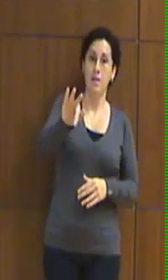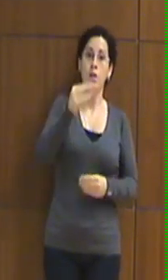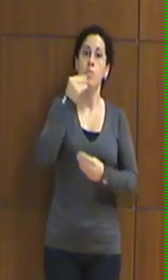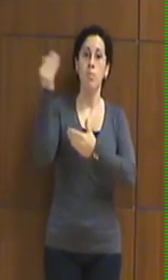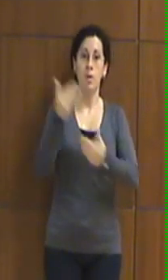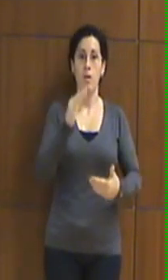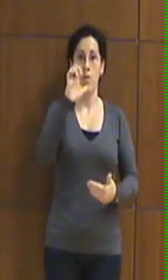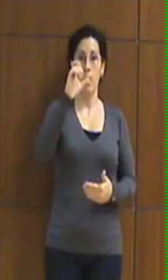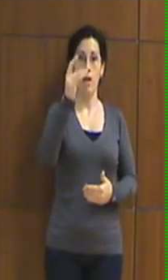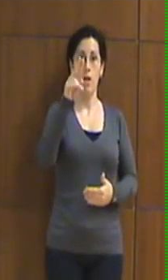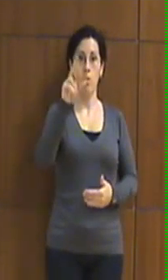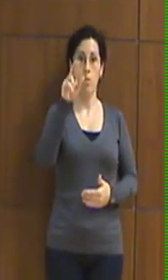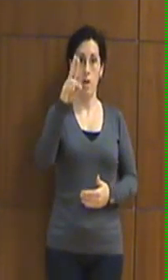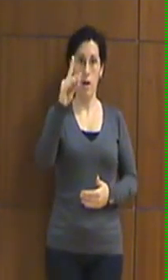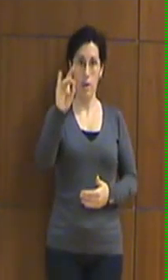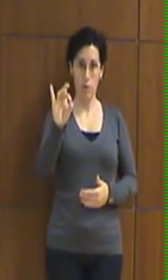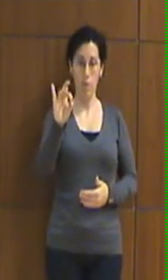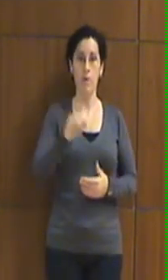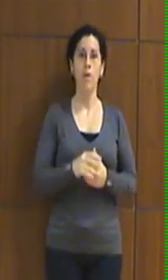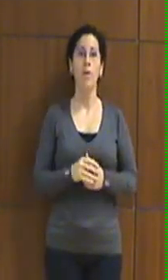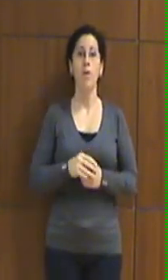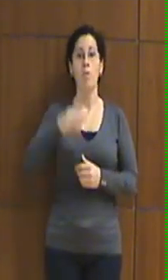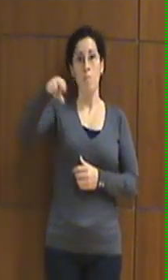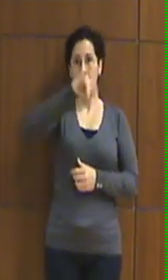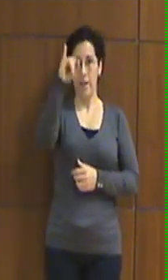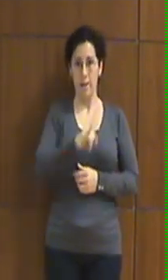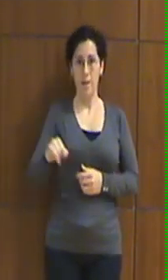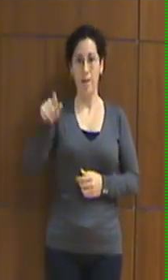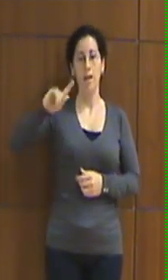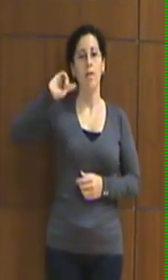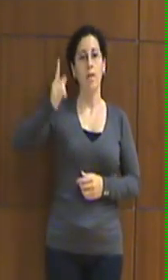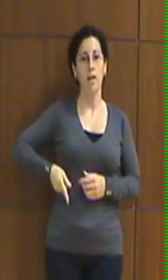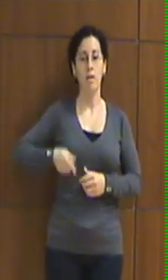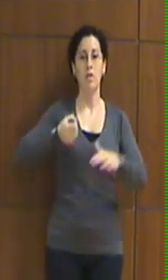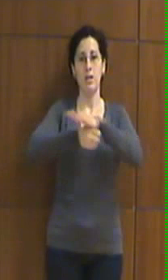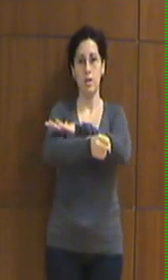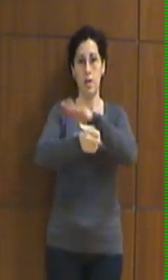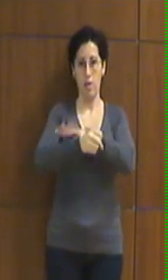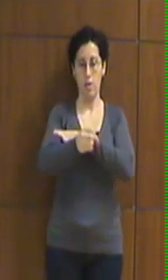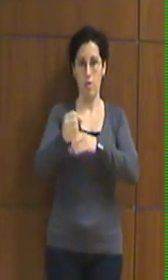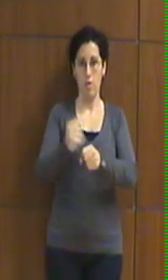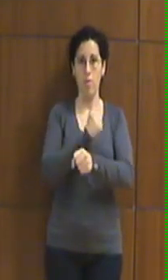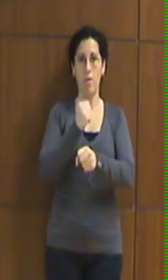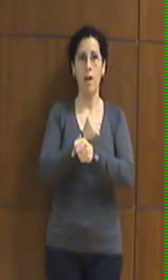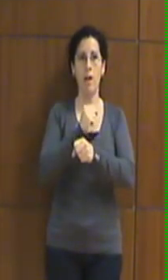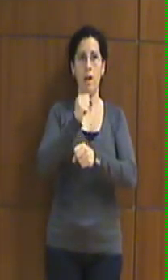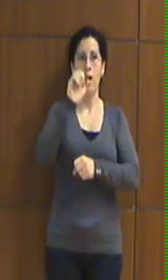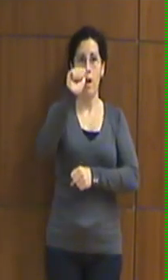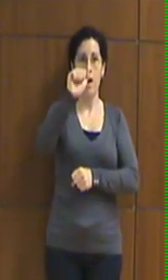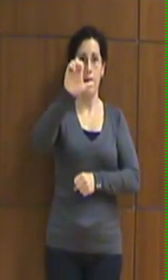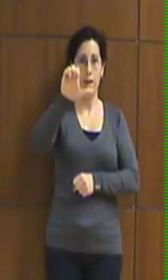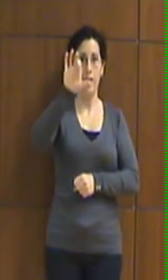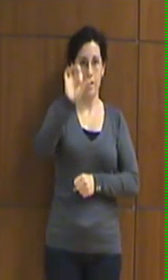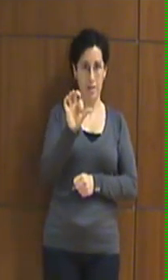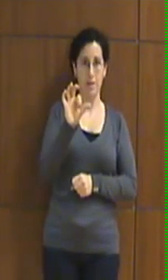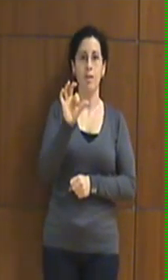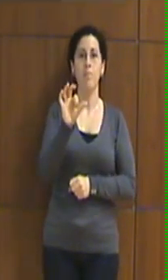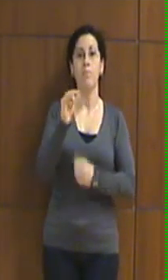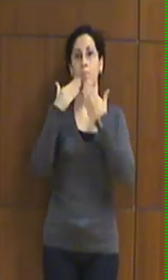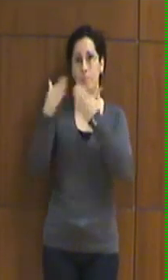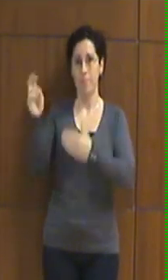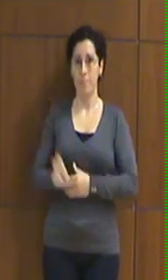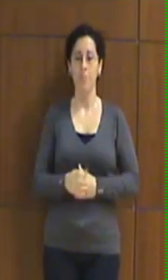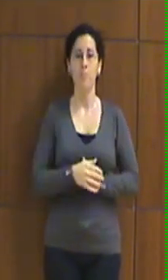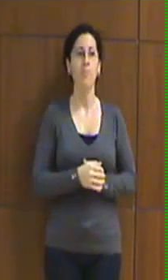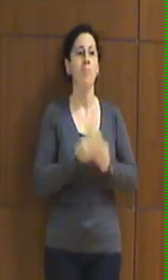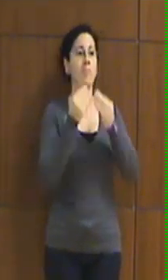Bienvenido, Eduardo. Eduardo Martínez Peña es director de Inserción Laboral de AESE. Adelante, por favor, gracias.